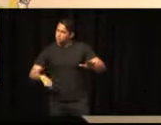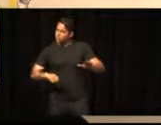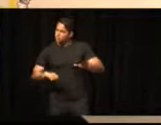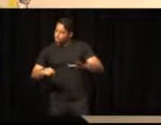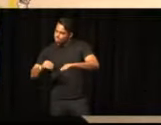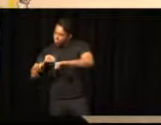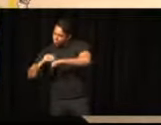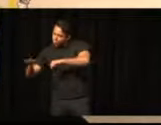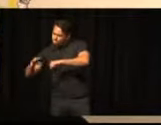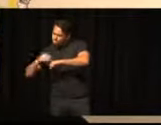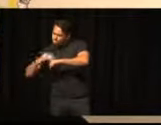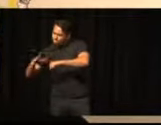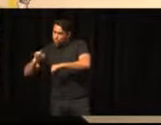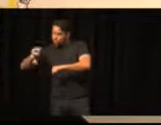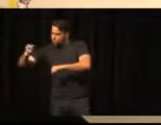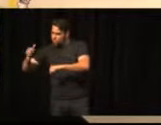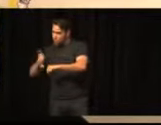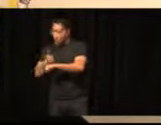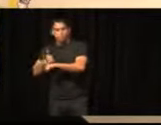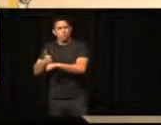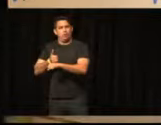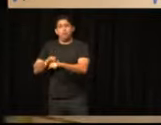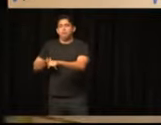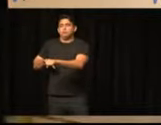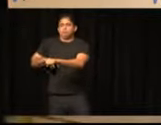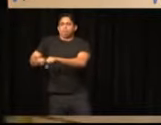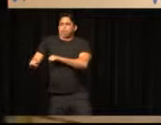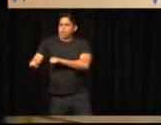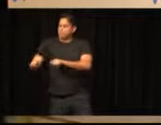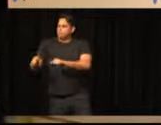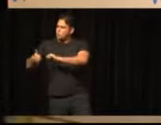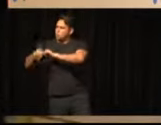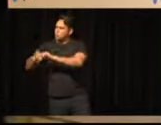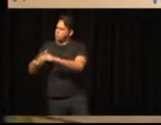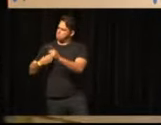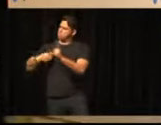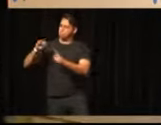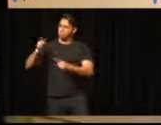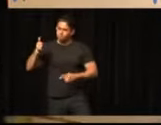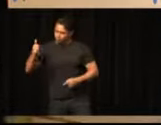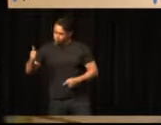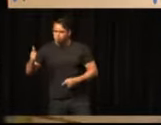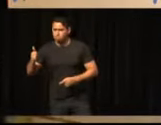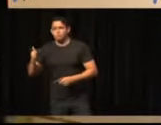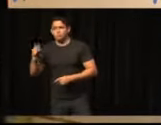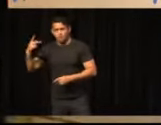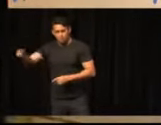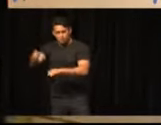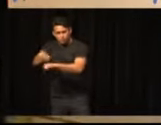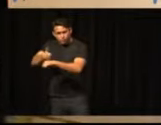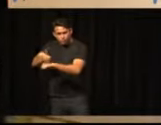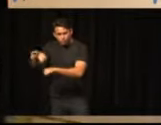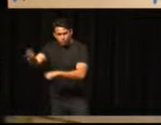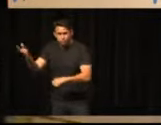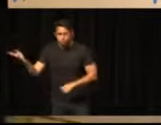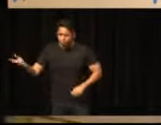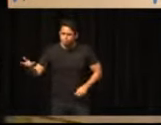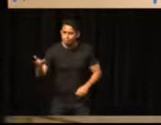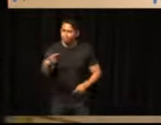los profesionales, donde la formación y la calificación de este profesional pueda